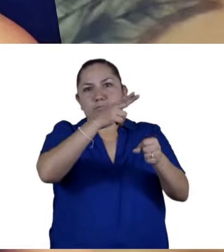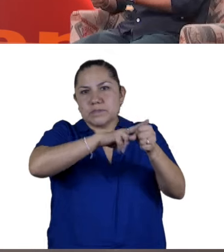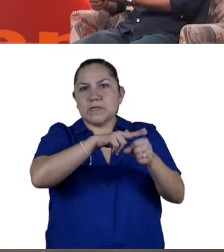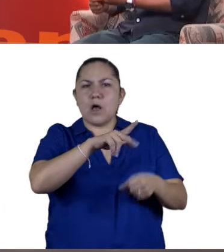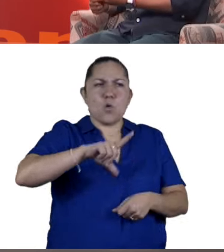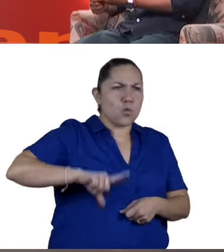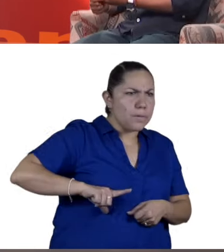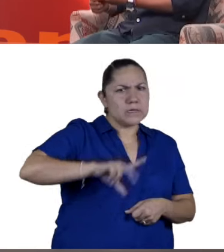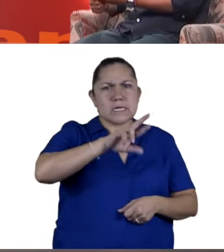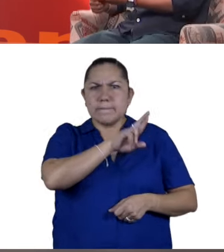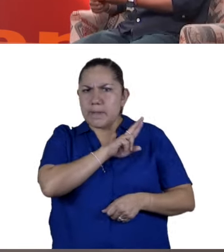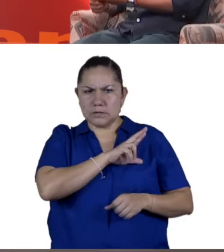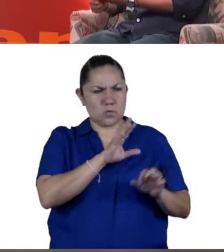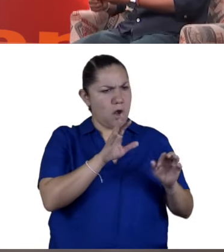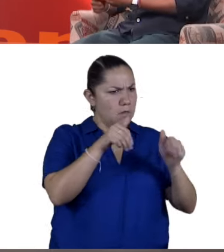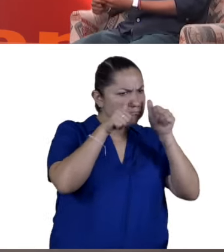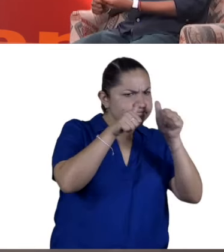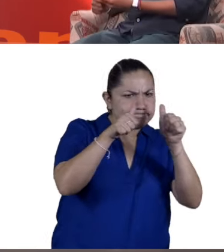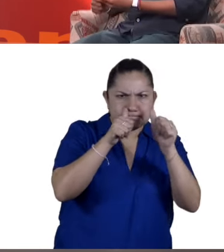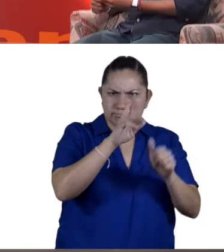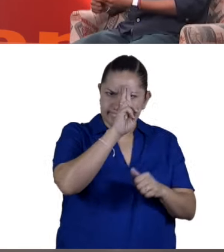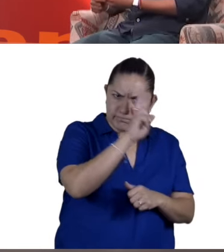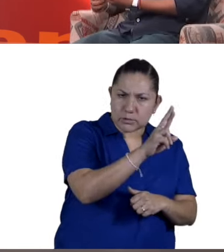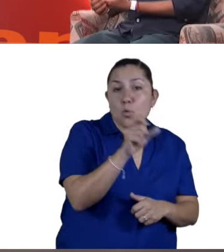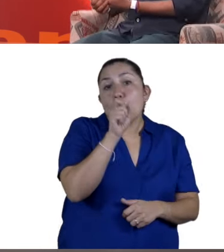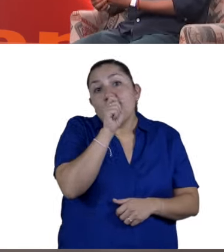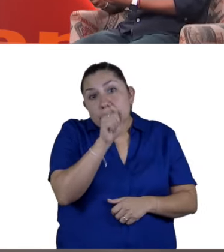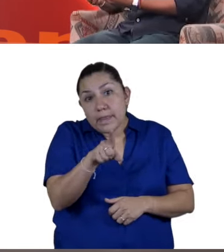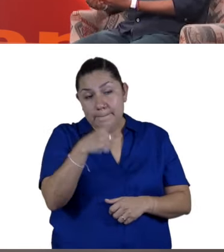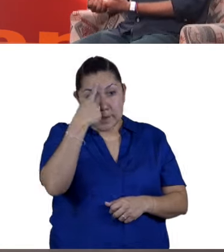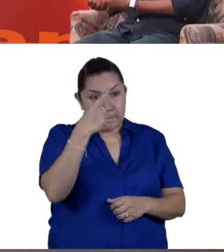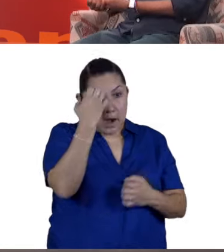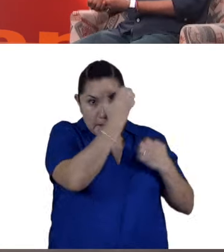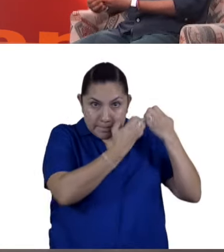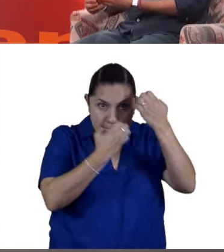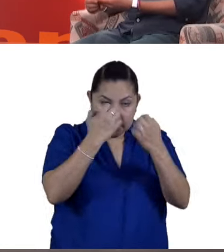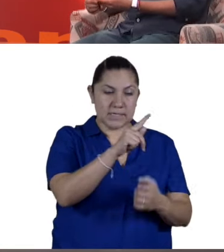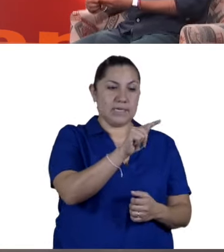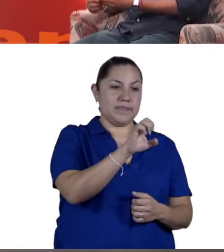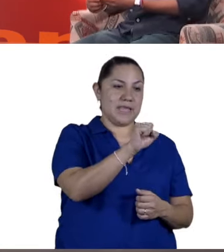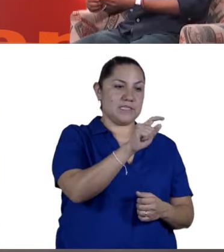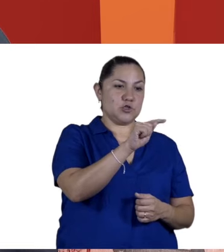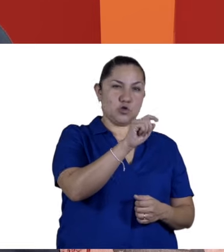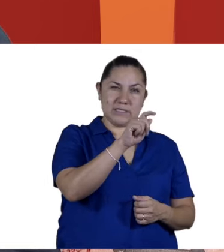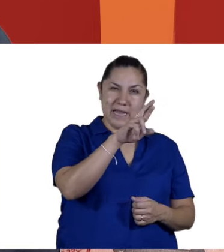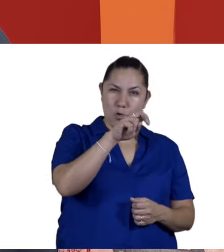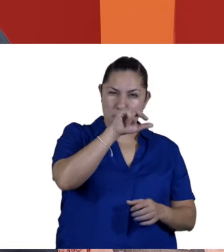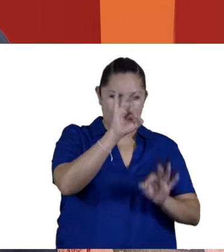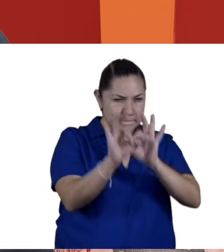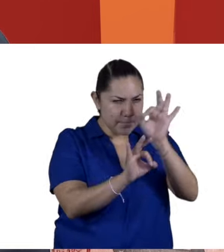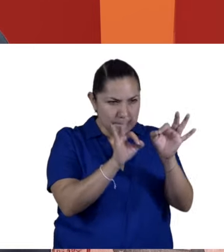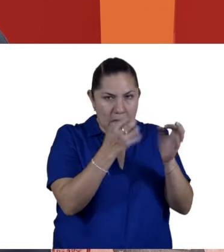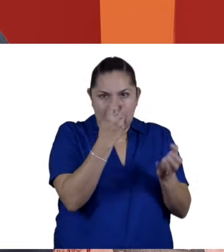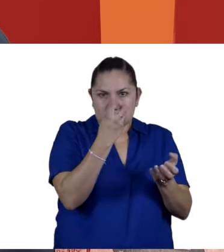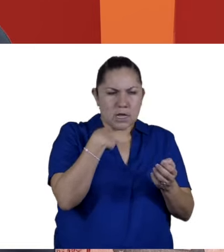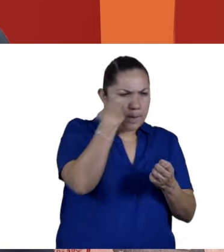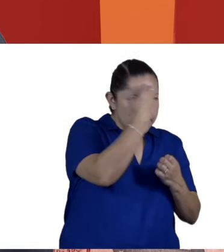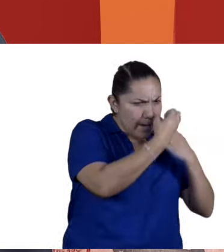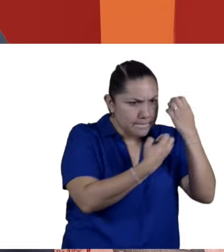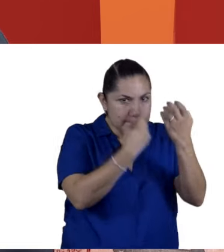pública y salud privada también, que podamos tener un acceso a medicamentos de testosterona que sean